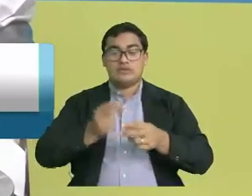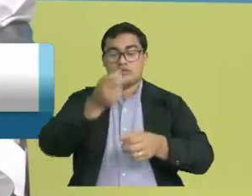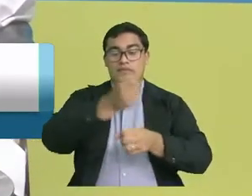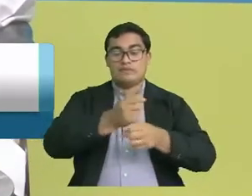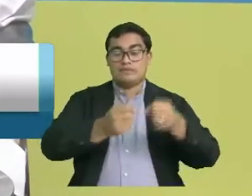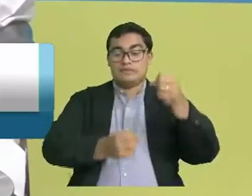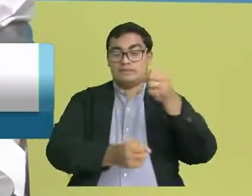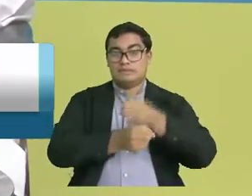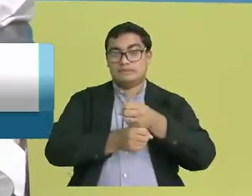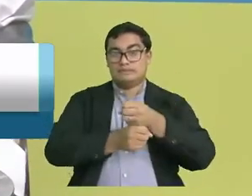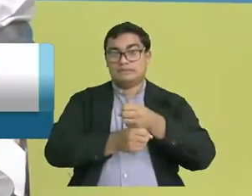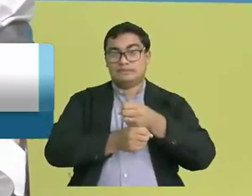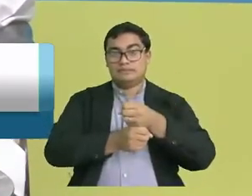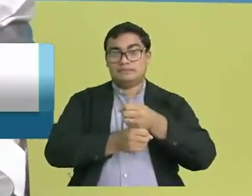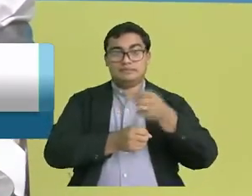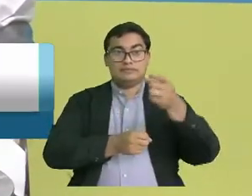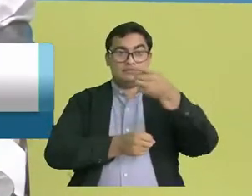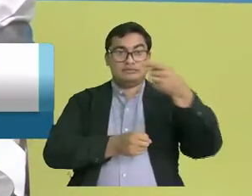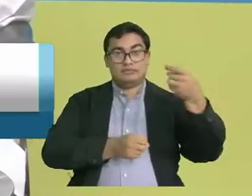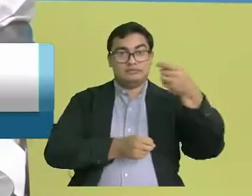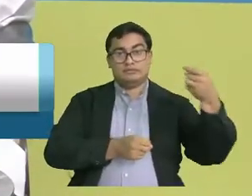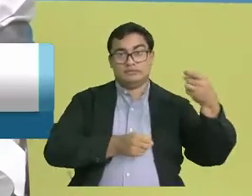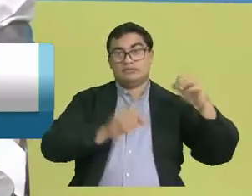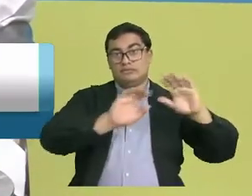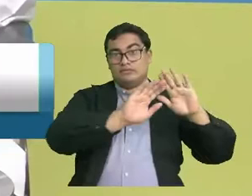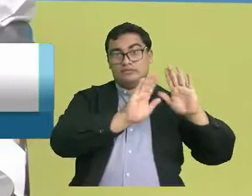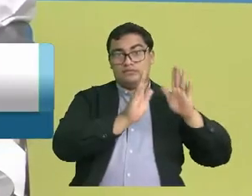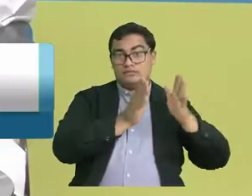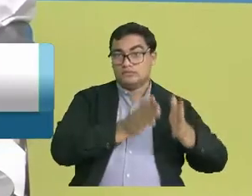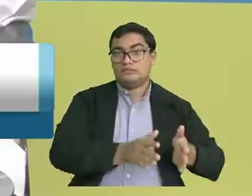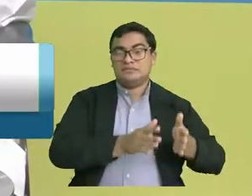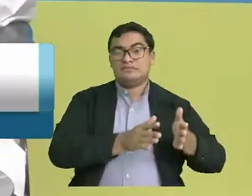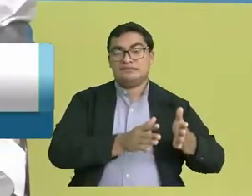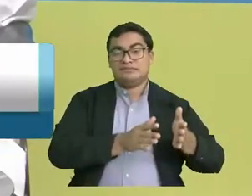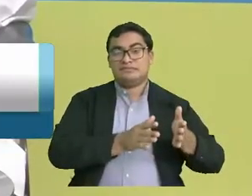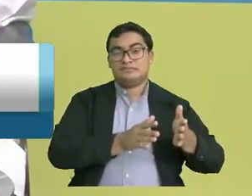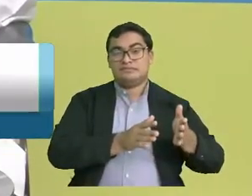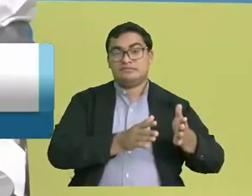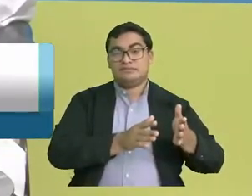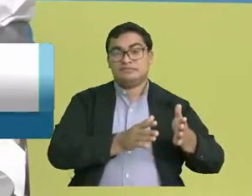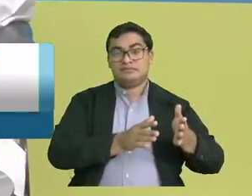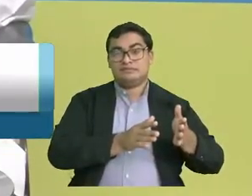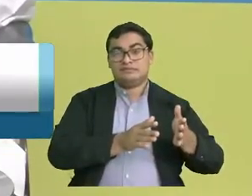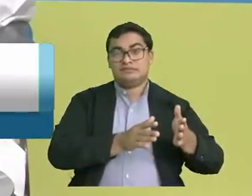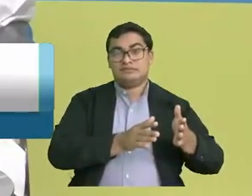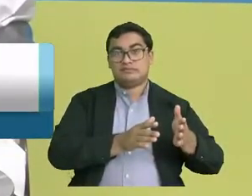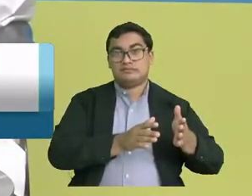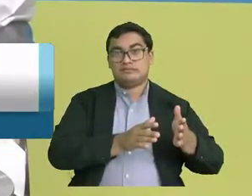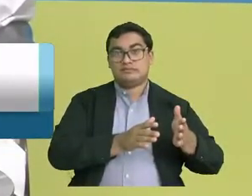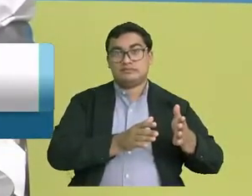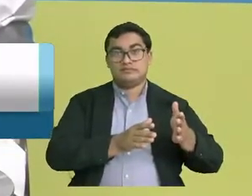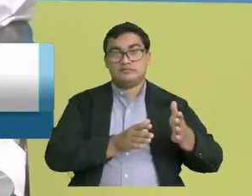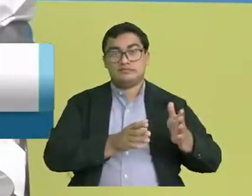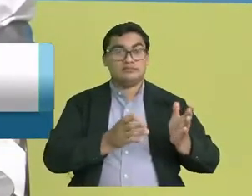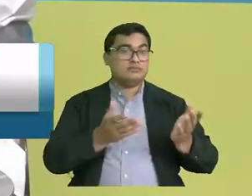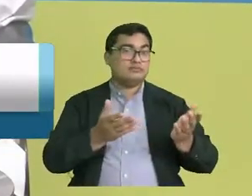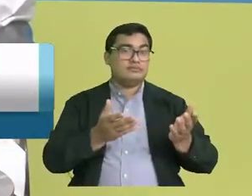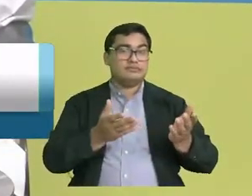sexuales. XX en la mujer, es decir, el espermatozoide lleva un X y el óvulo lleva un